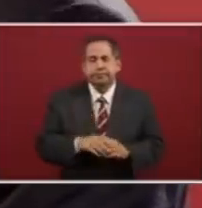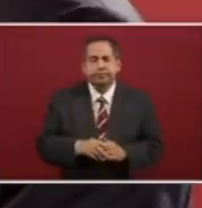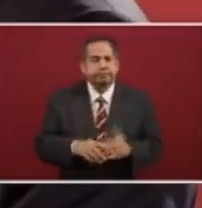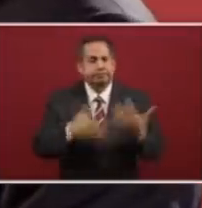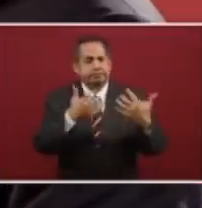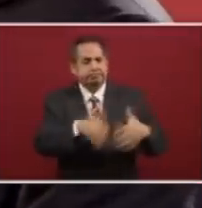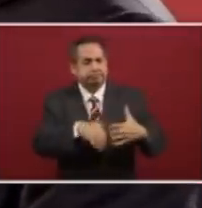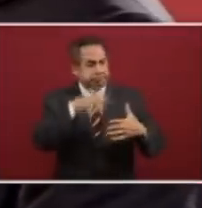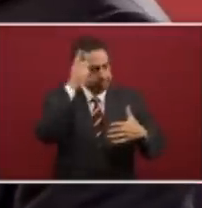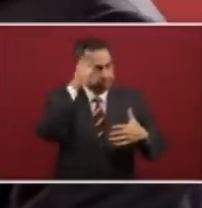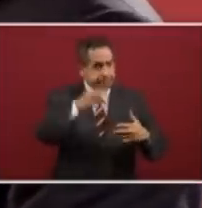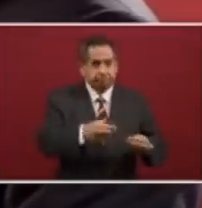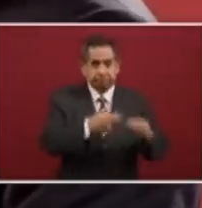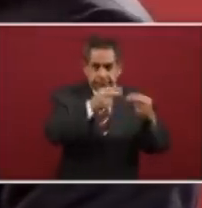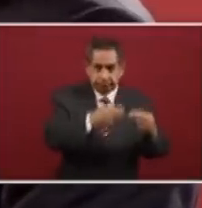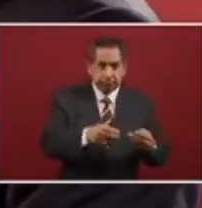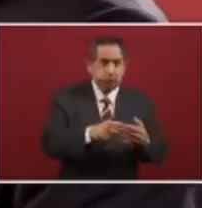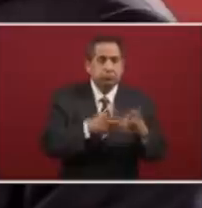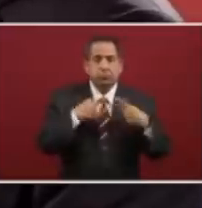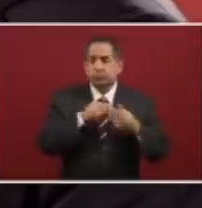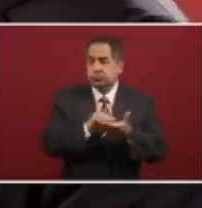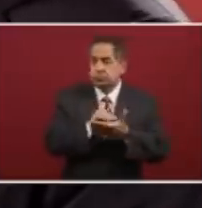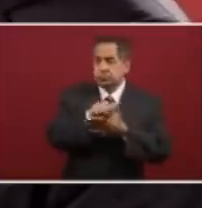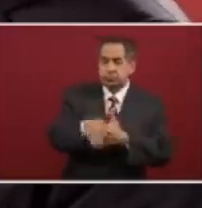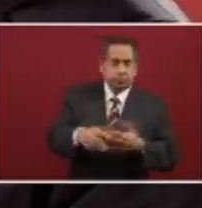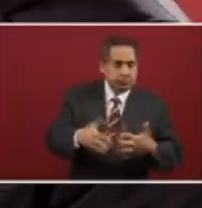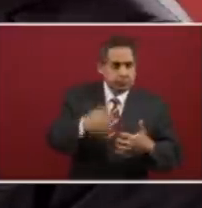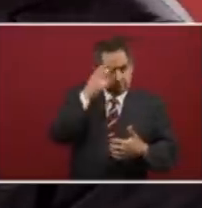empresarios los inversionistas